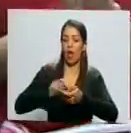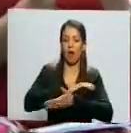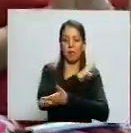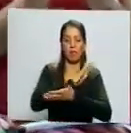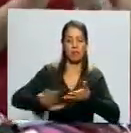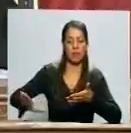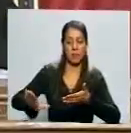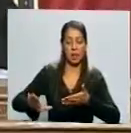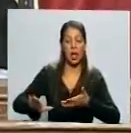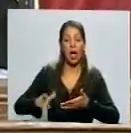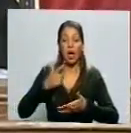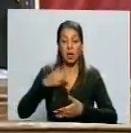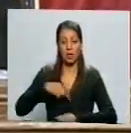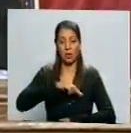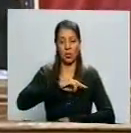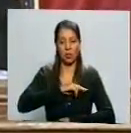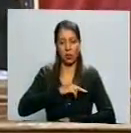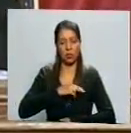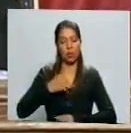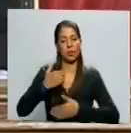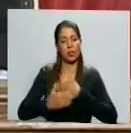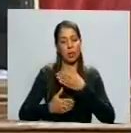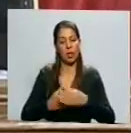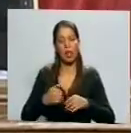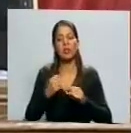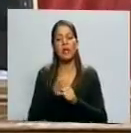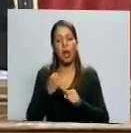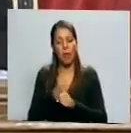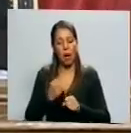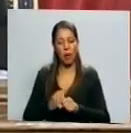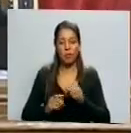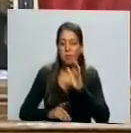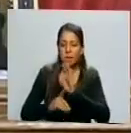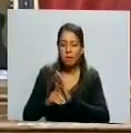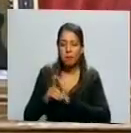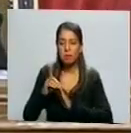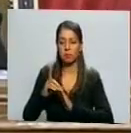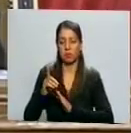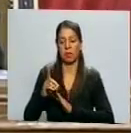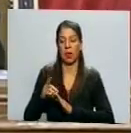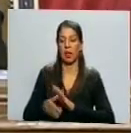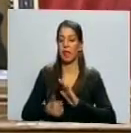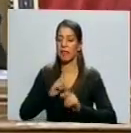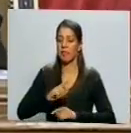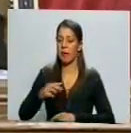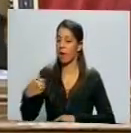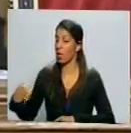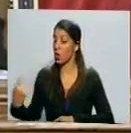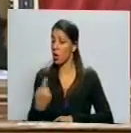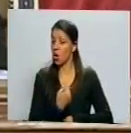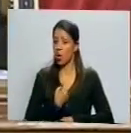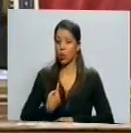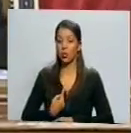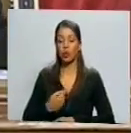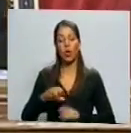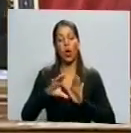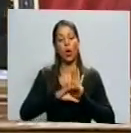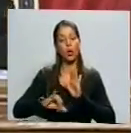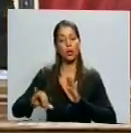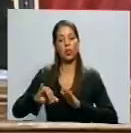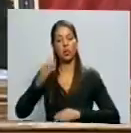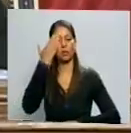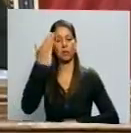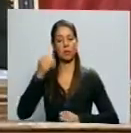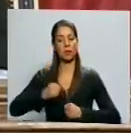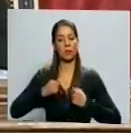Compatriotas, ese es el trabajo que vamos llevando nosotros adelante. Y tenemos que salir al frente nosotros, los constituyentes,